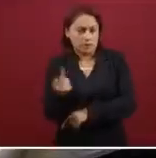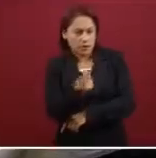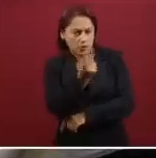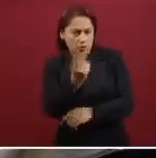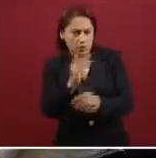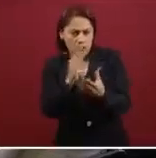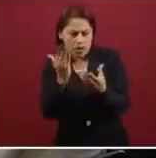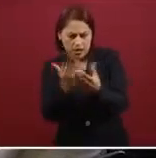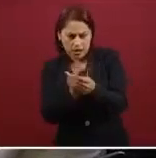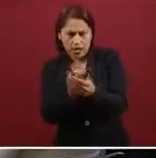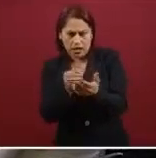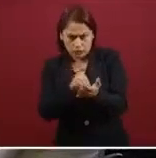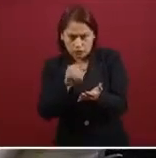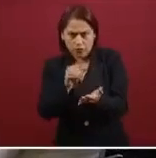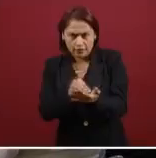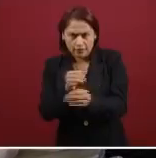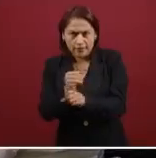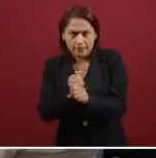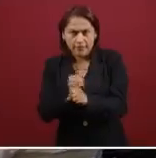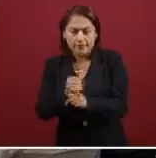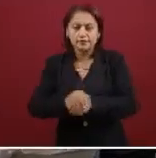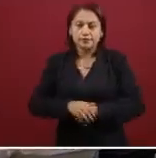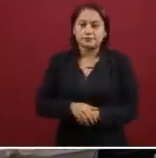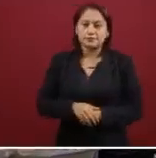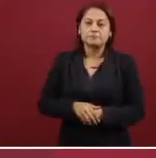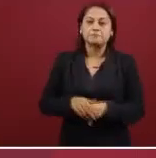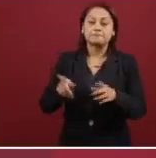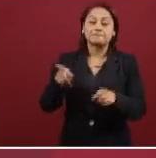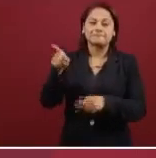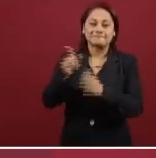Gracias. Sí, es buen libro.